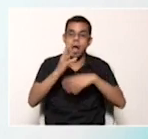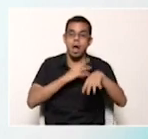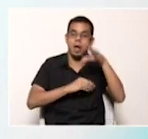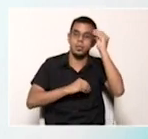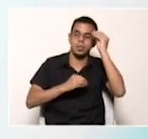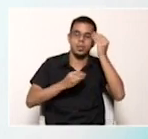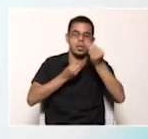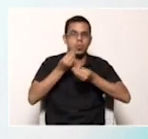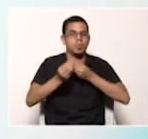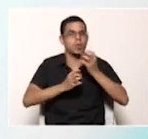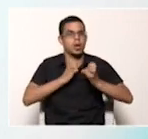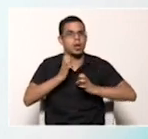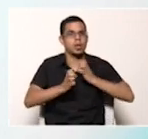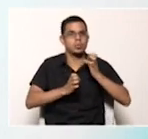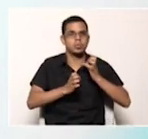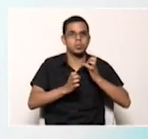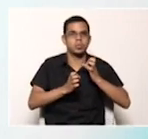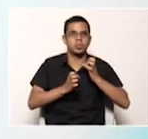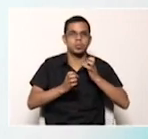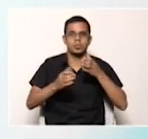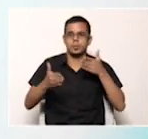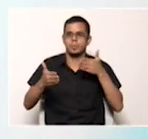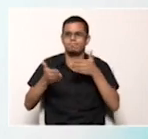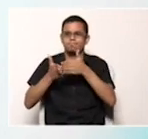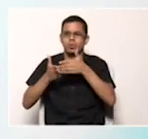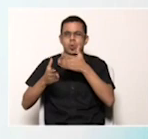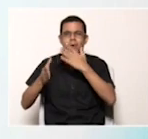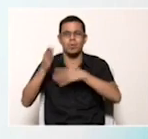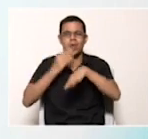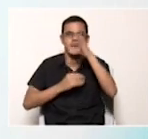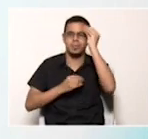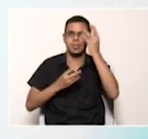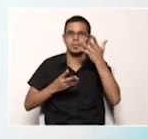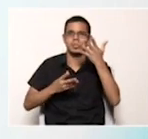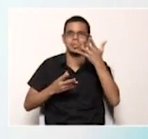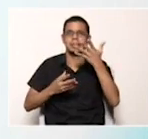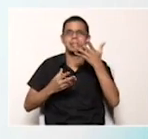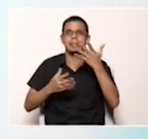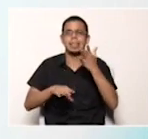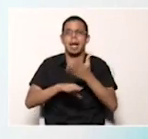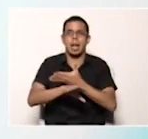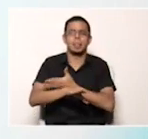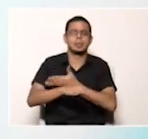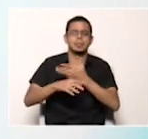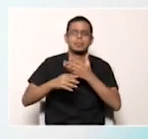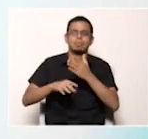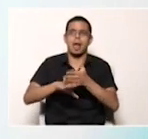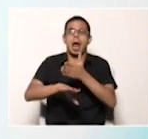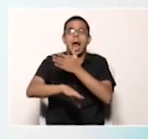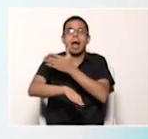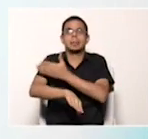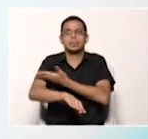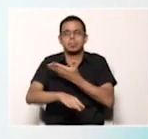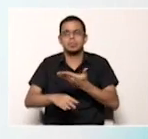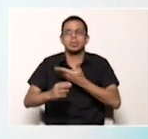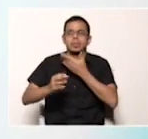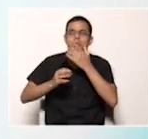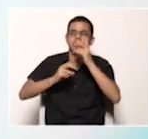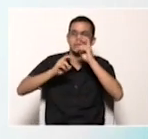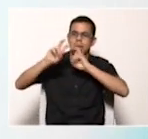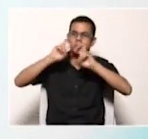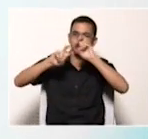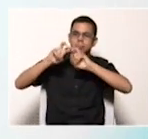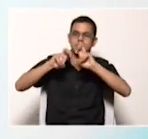las emociones interferir en el aprendizaje. Ya se ha estudiado abundantemente que las